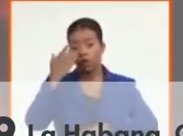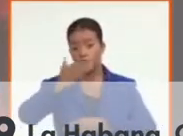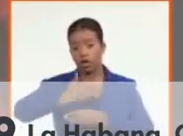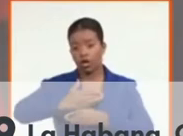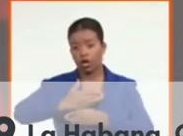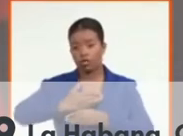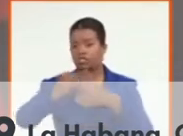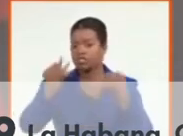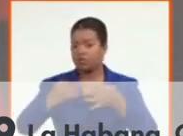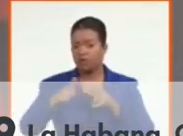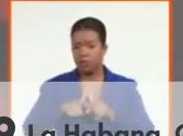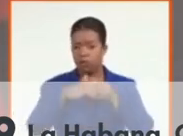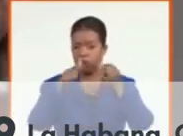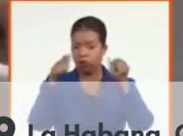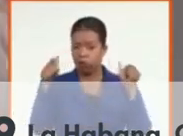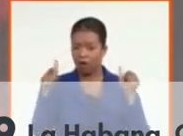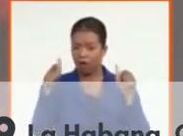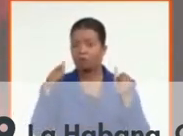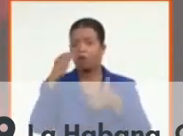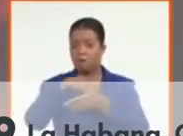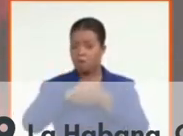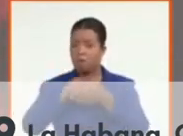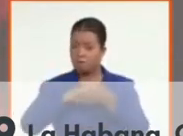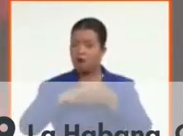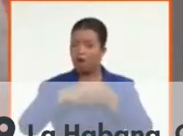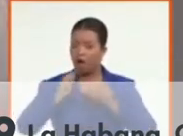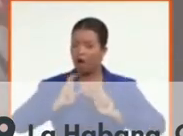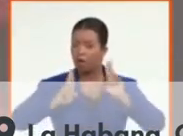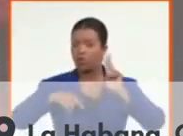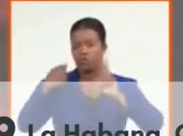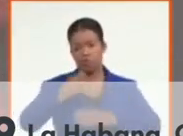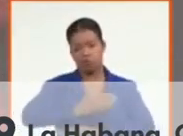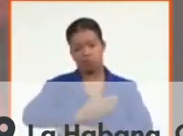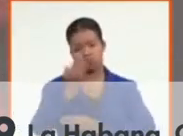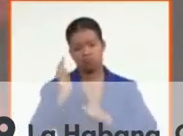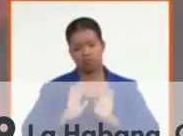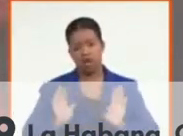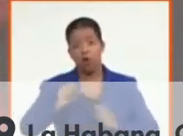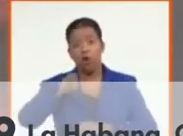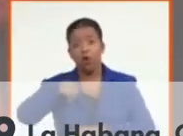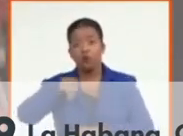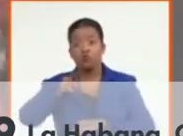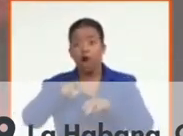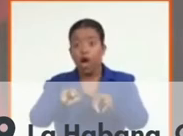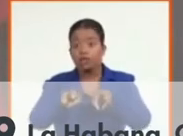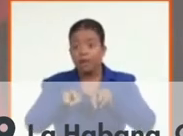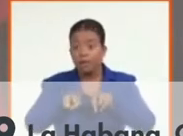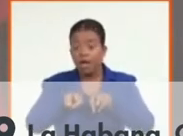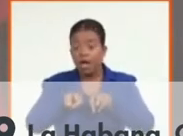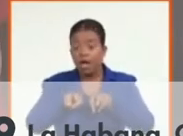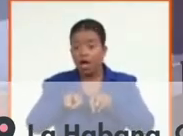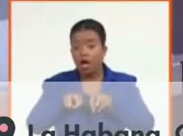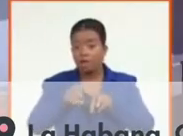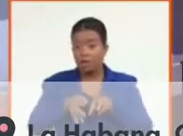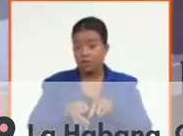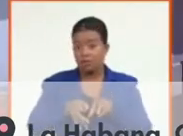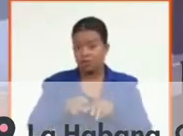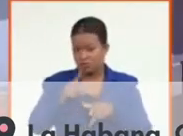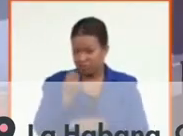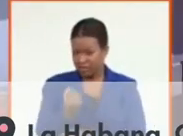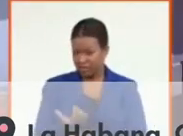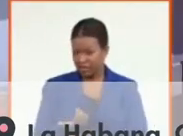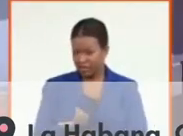bloqueo económico son un espejismo de cubo porque eso se analiza inclusive en la onu con la asamblea general sea el bloqueo si si existe el bloqueo está